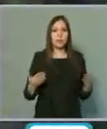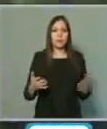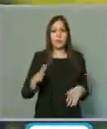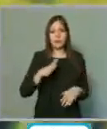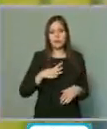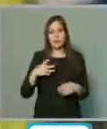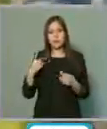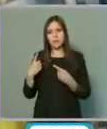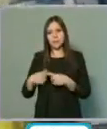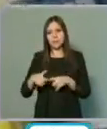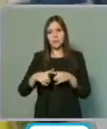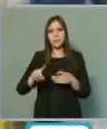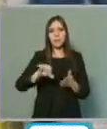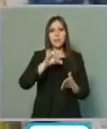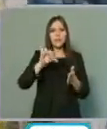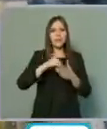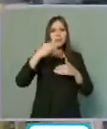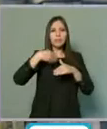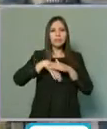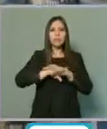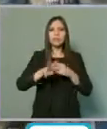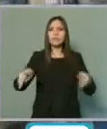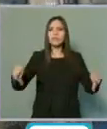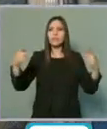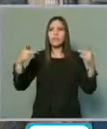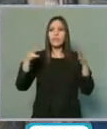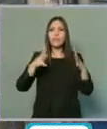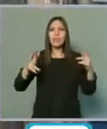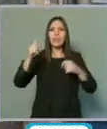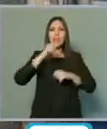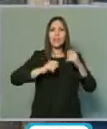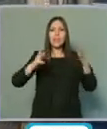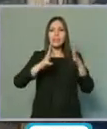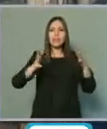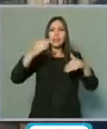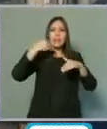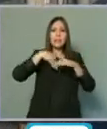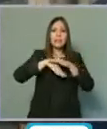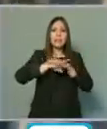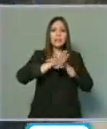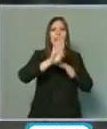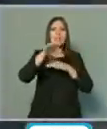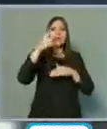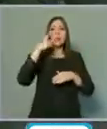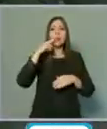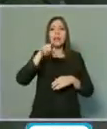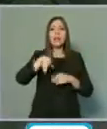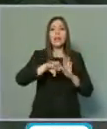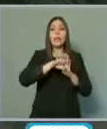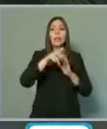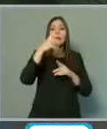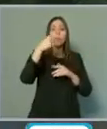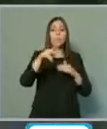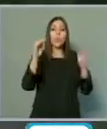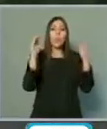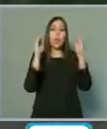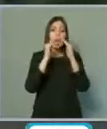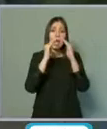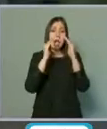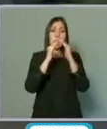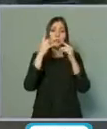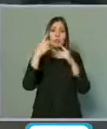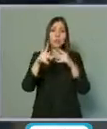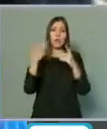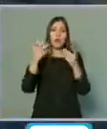o centros comerciales, establecimientos que te venden la idea de convertir tu casa en una casa inteligente.